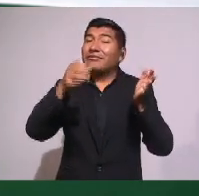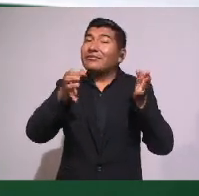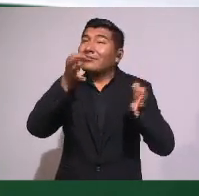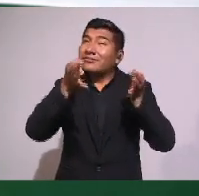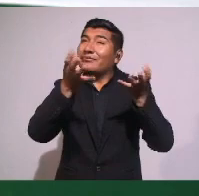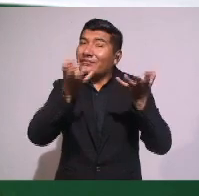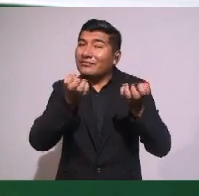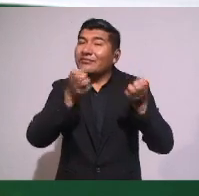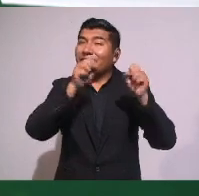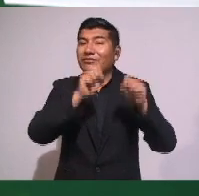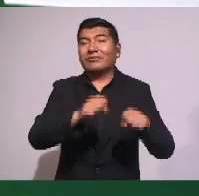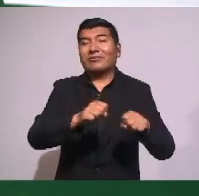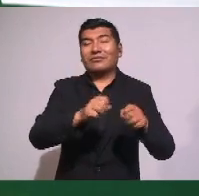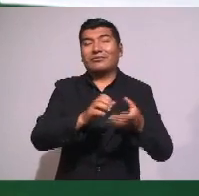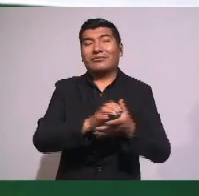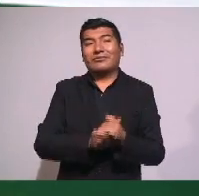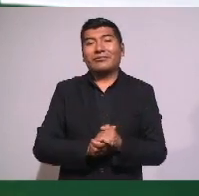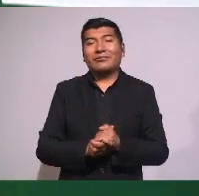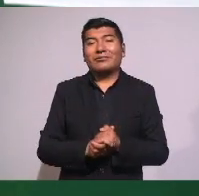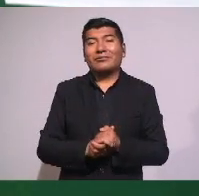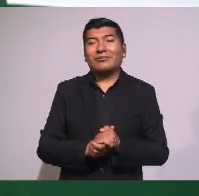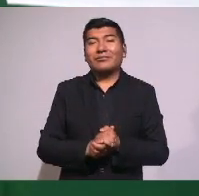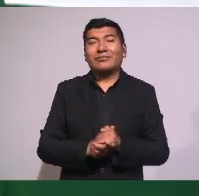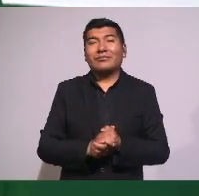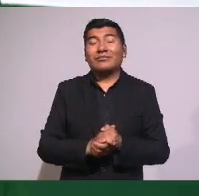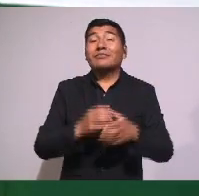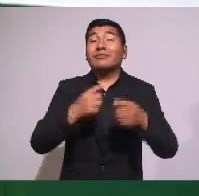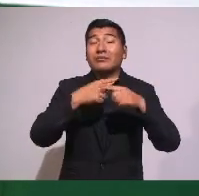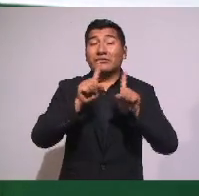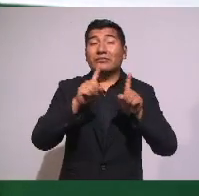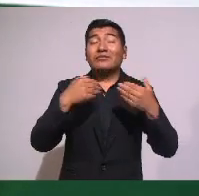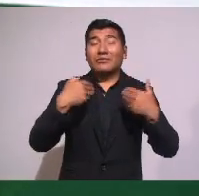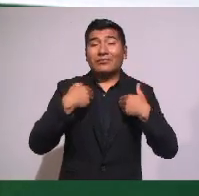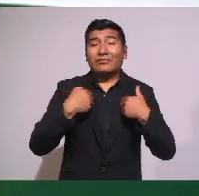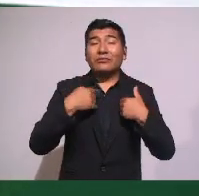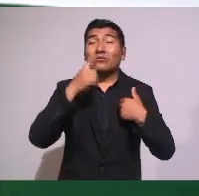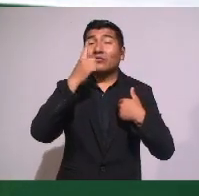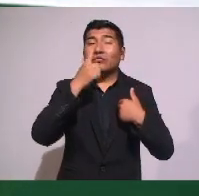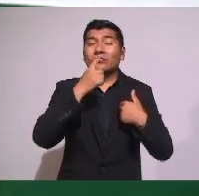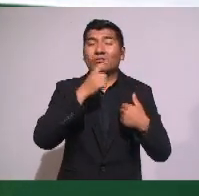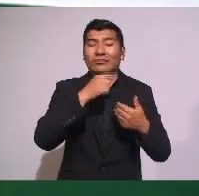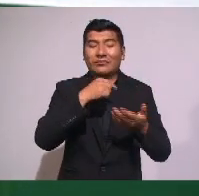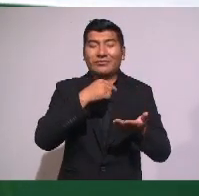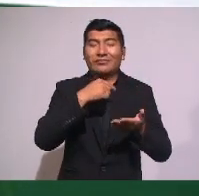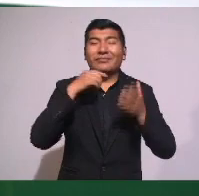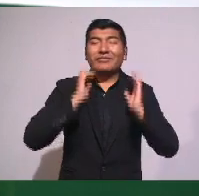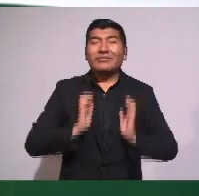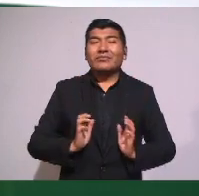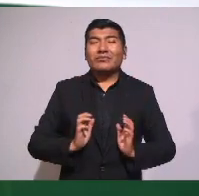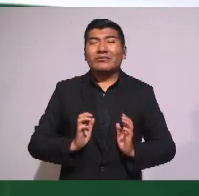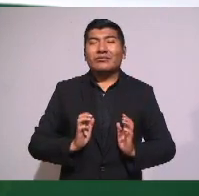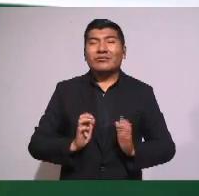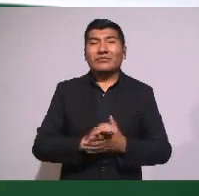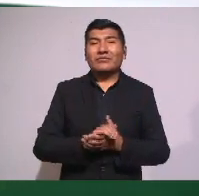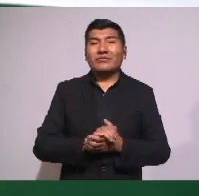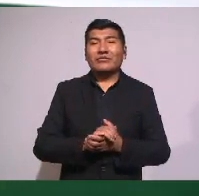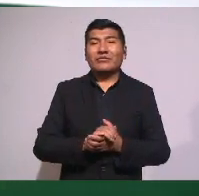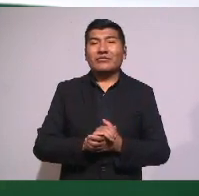puedes. Somos libres. Pero tenemos una naturaleza definida por Dios.